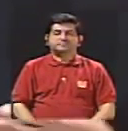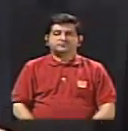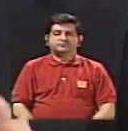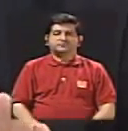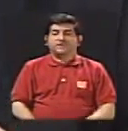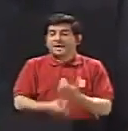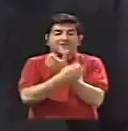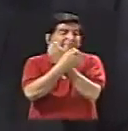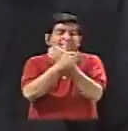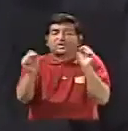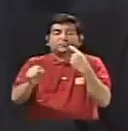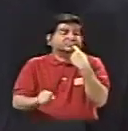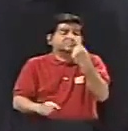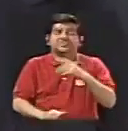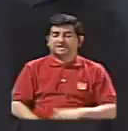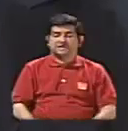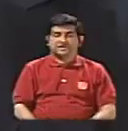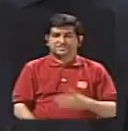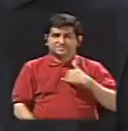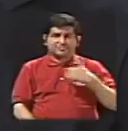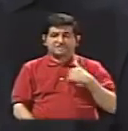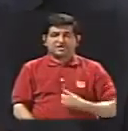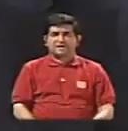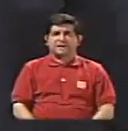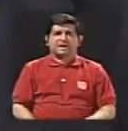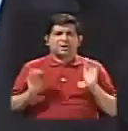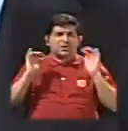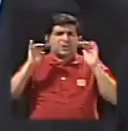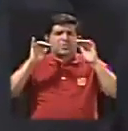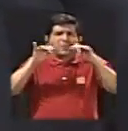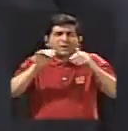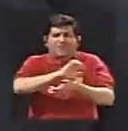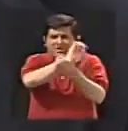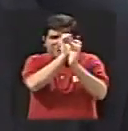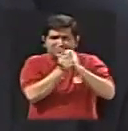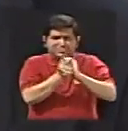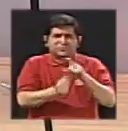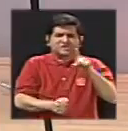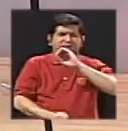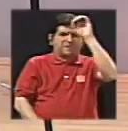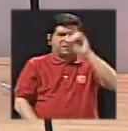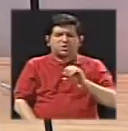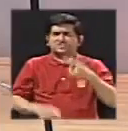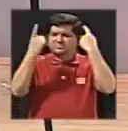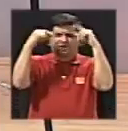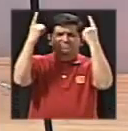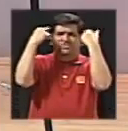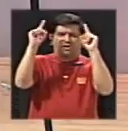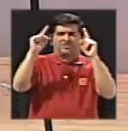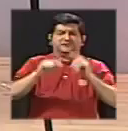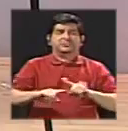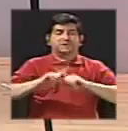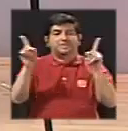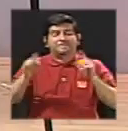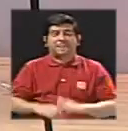es imposible, dice él, que haya una migración totalmente exitosa en el 100% de los casos, pero que en